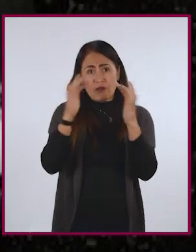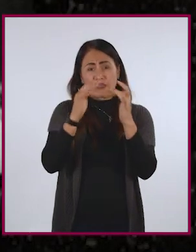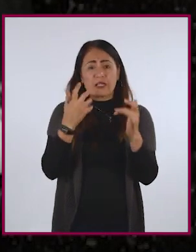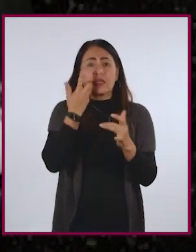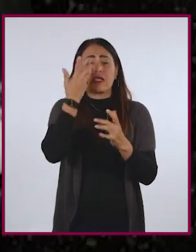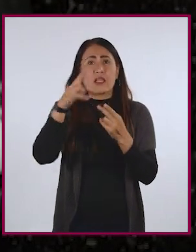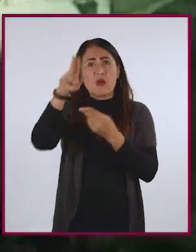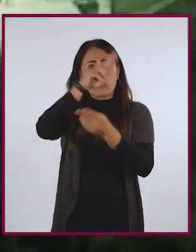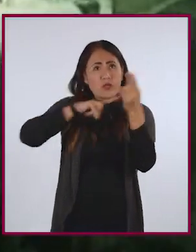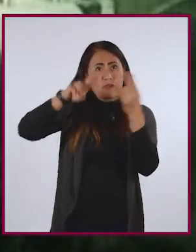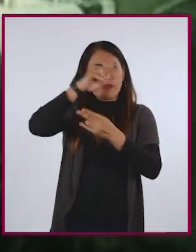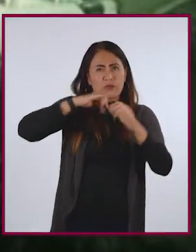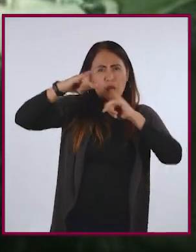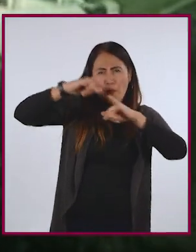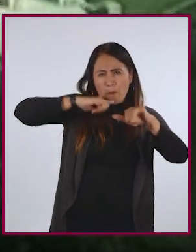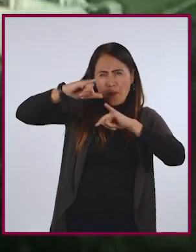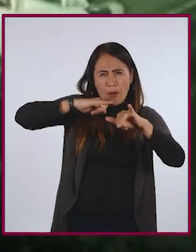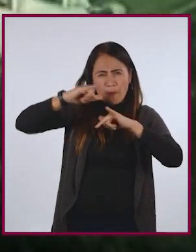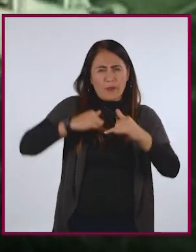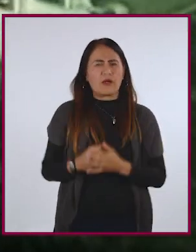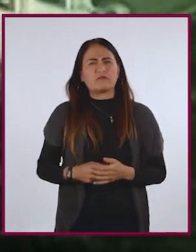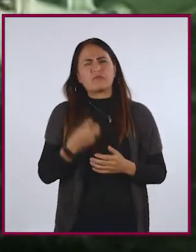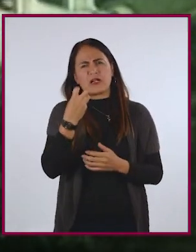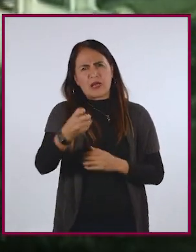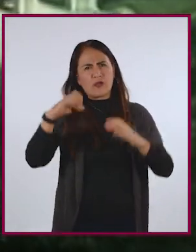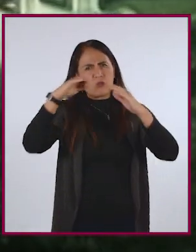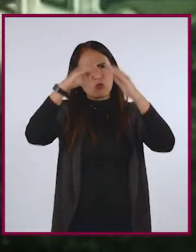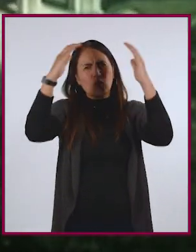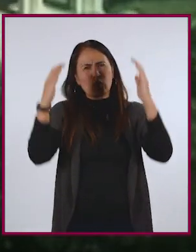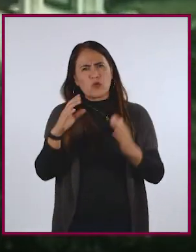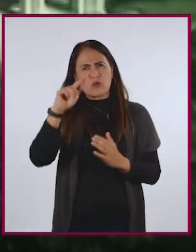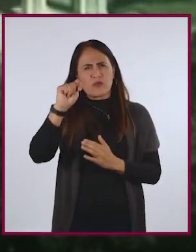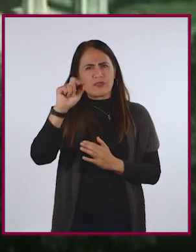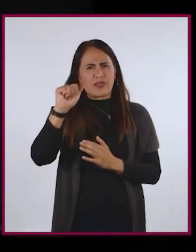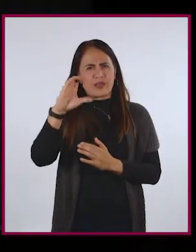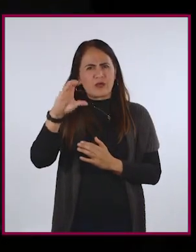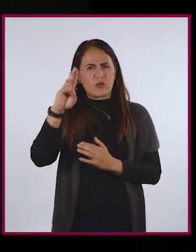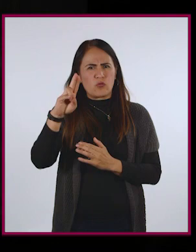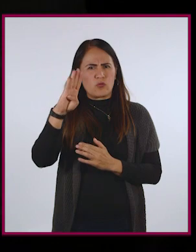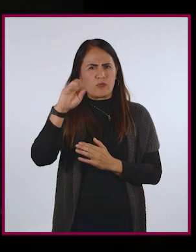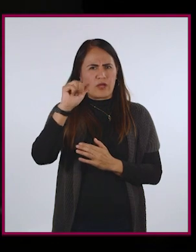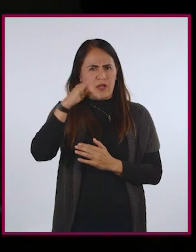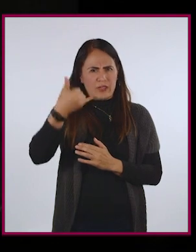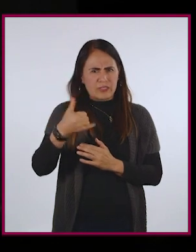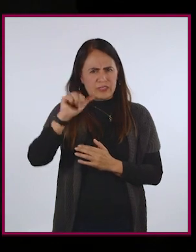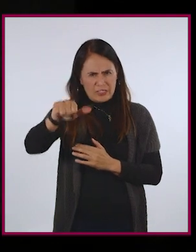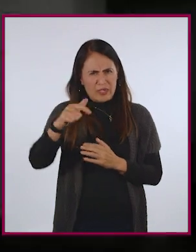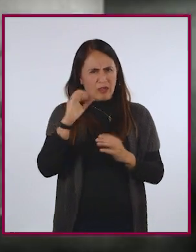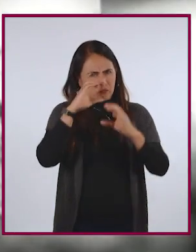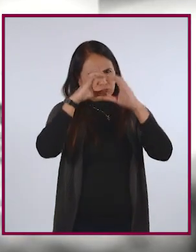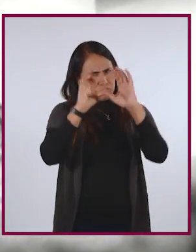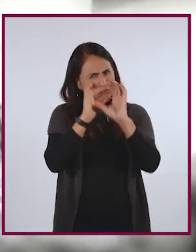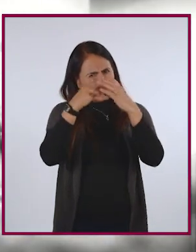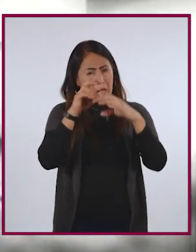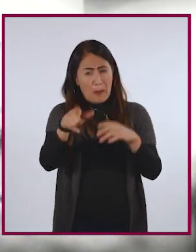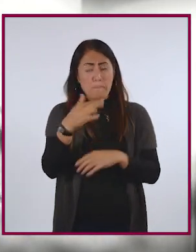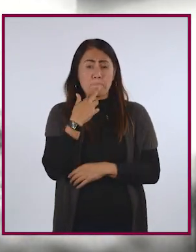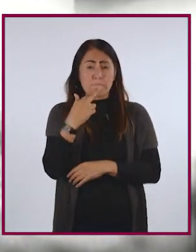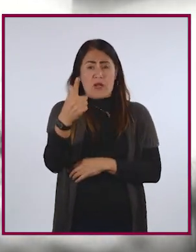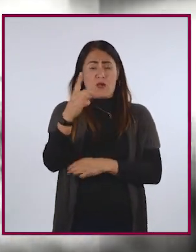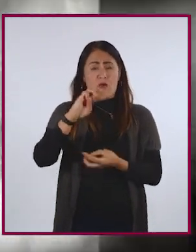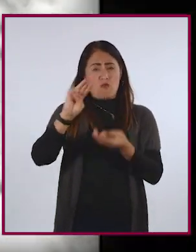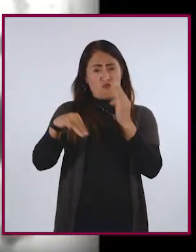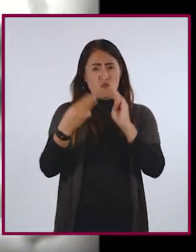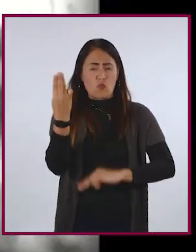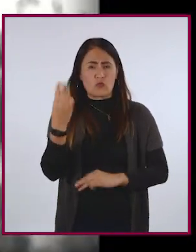hacer un mapa del universo, en un momento en el que el observatorio de Tacubaya estaba considerado como uno de los mejores del